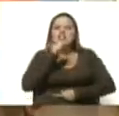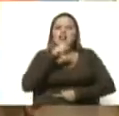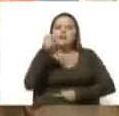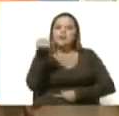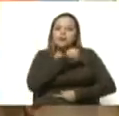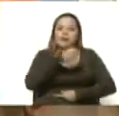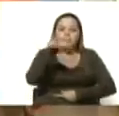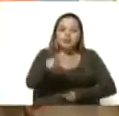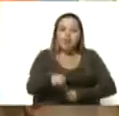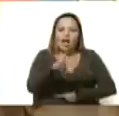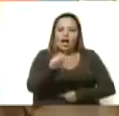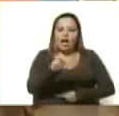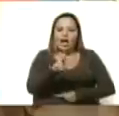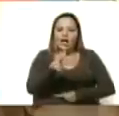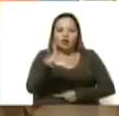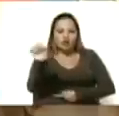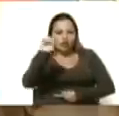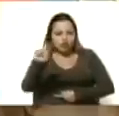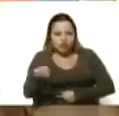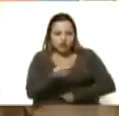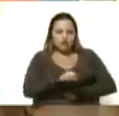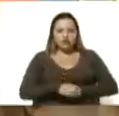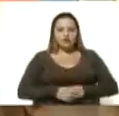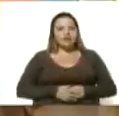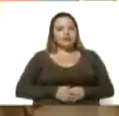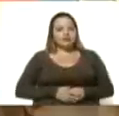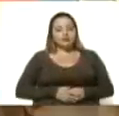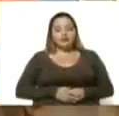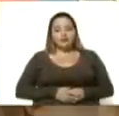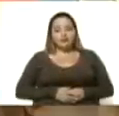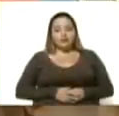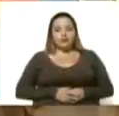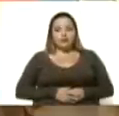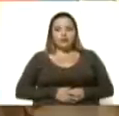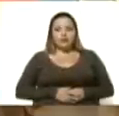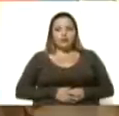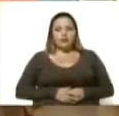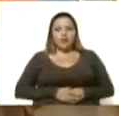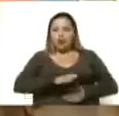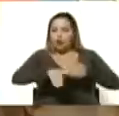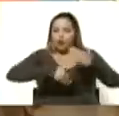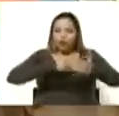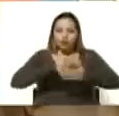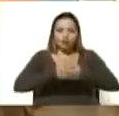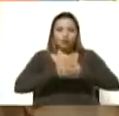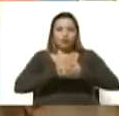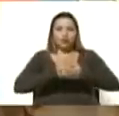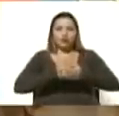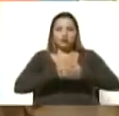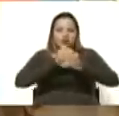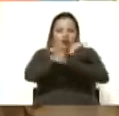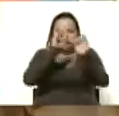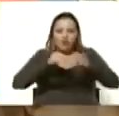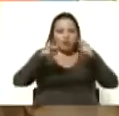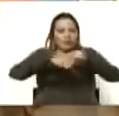ello, y que, obviamente, con todos los elementos de convicción que nosotros fuimos